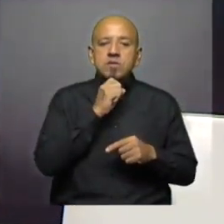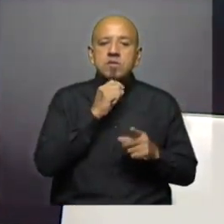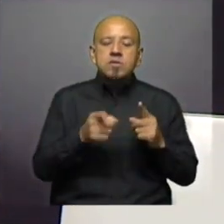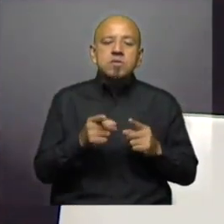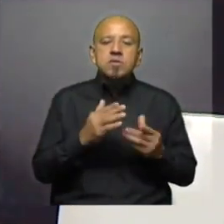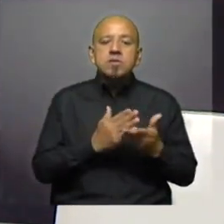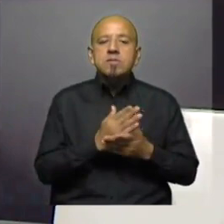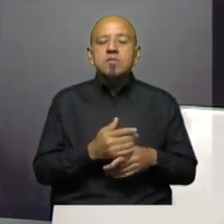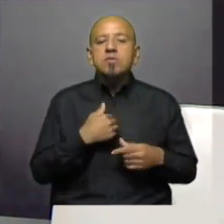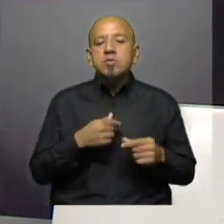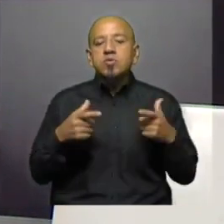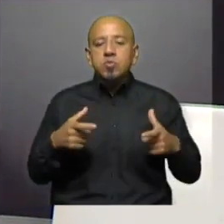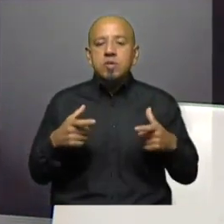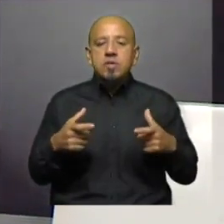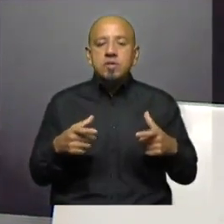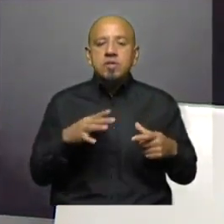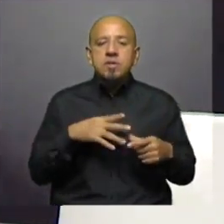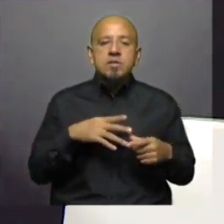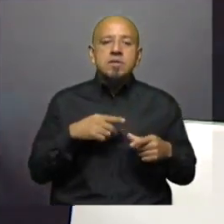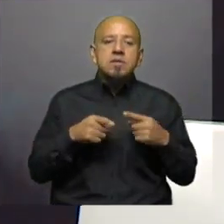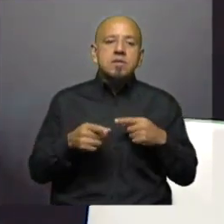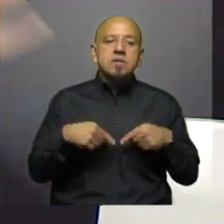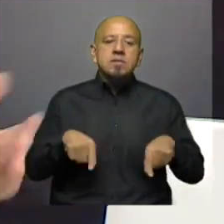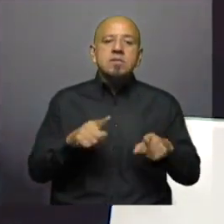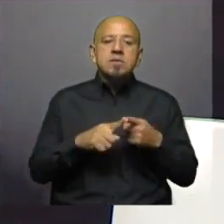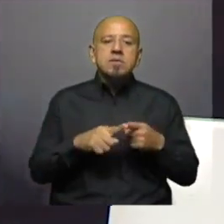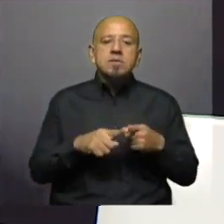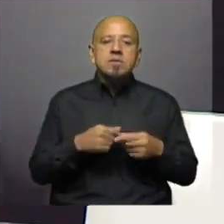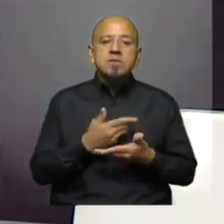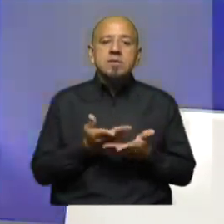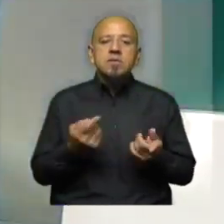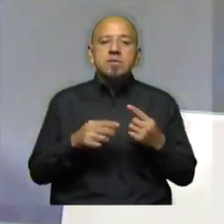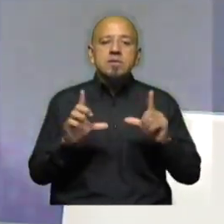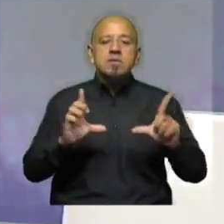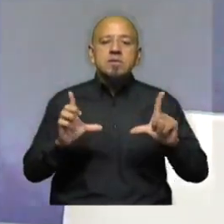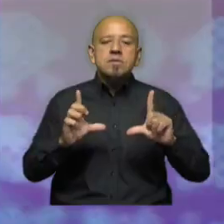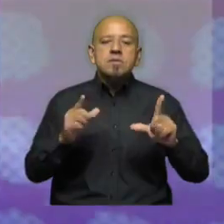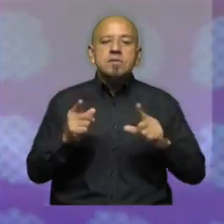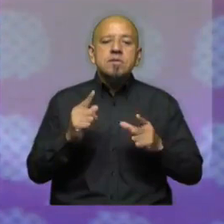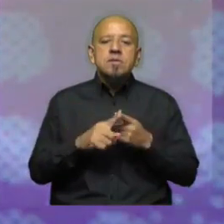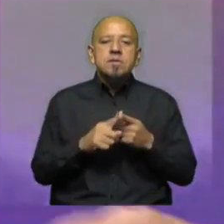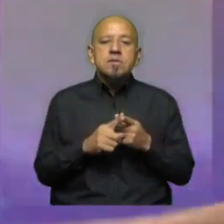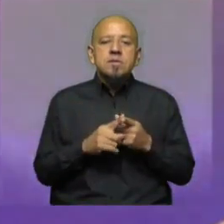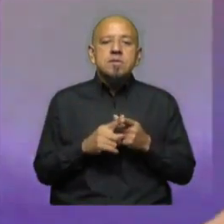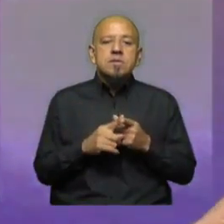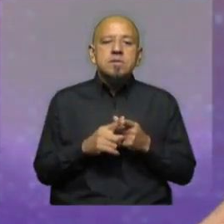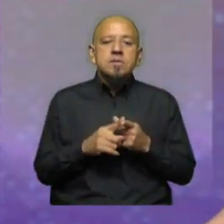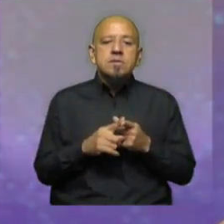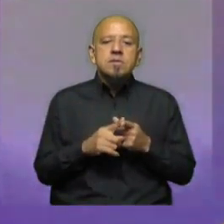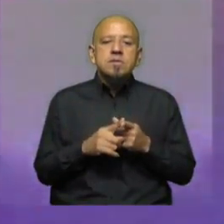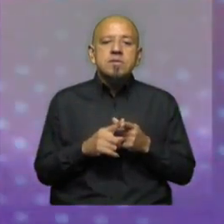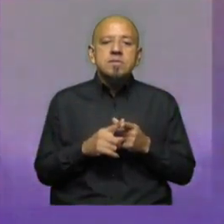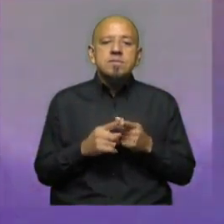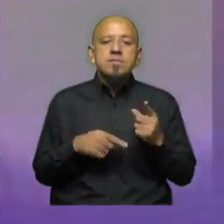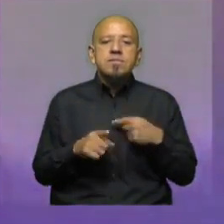siempre tenemos la suerte de tenerlos acá. Para nosotros y para ustedes que están del otro lado de la televisión. Y no, aparte están grabando disco nuevo. Seguramente nos van a dar algún